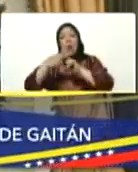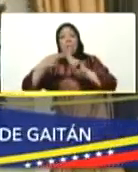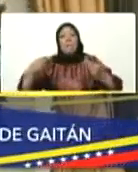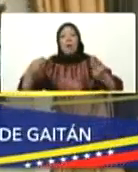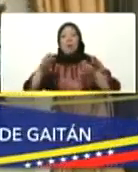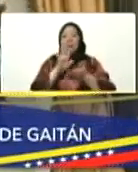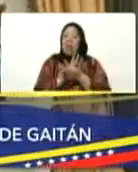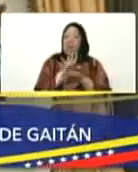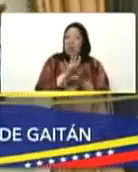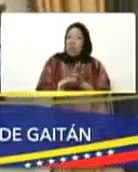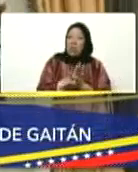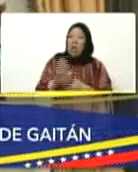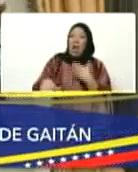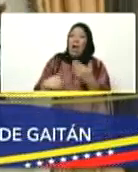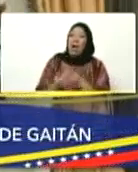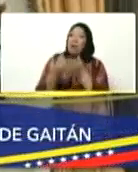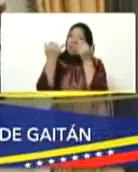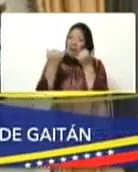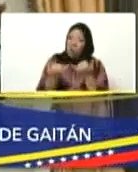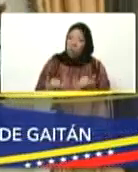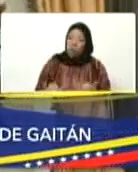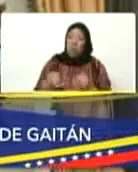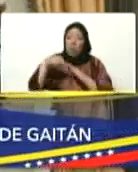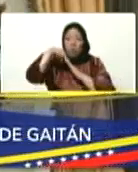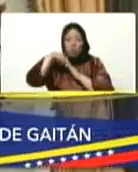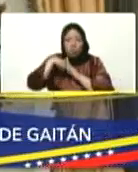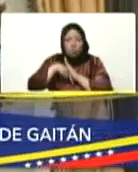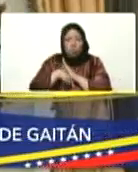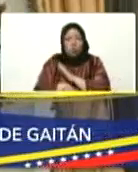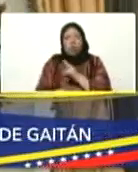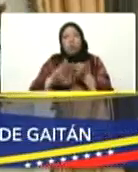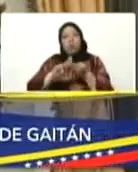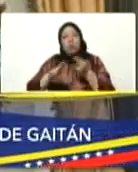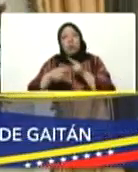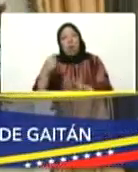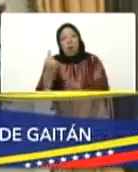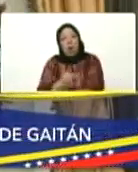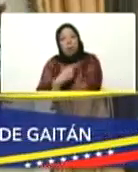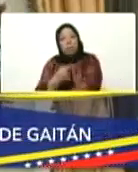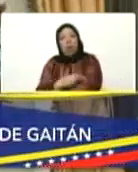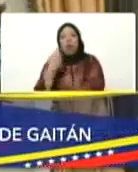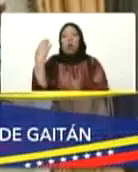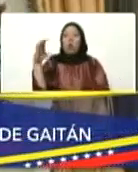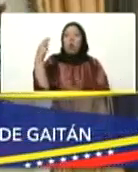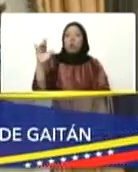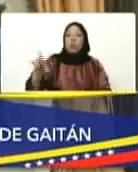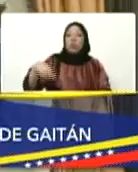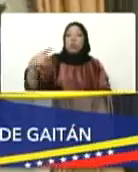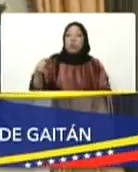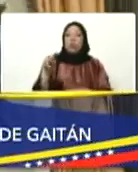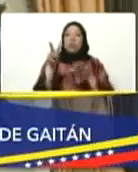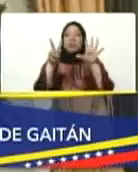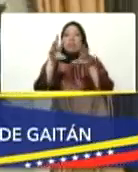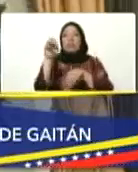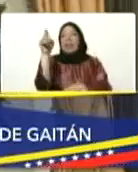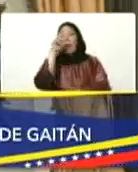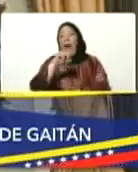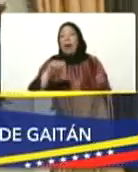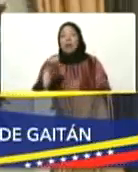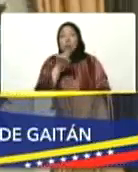paz negociada, de una paz profunda para nuestra hermana Colombia, luego de 70 años de